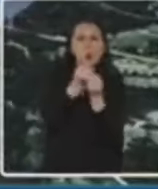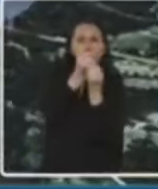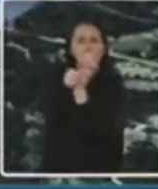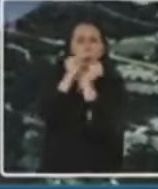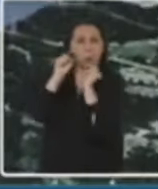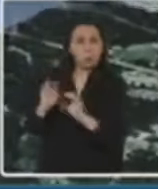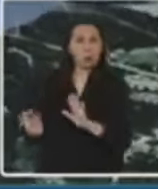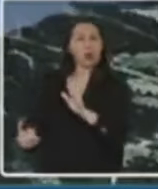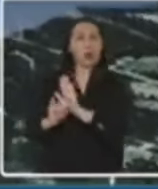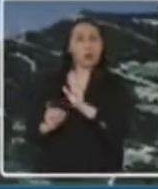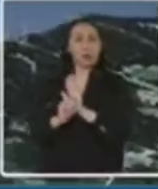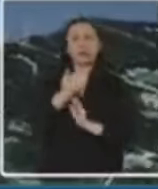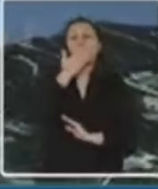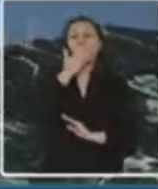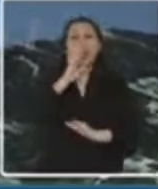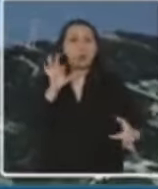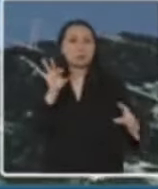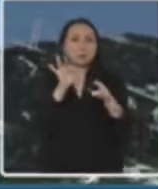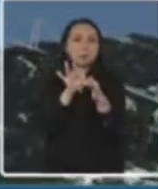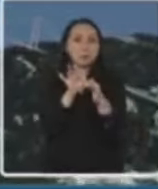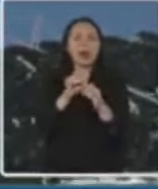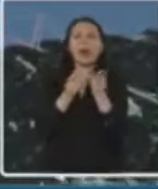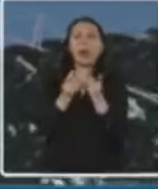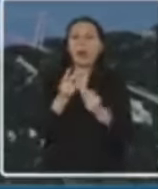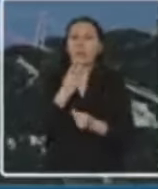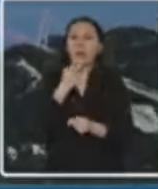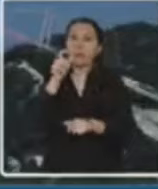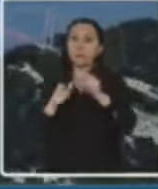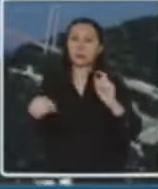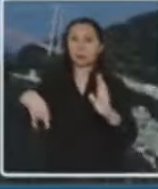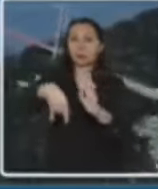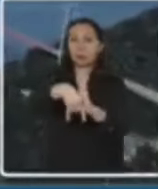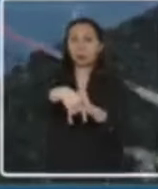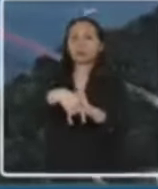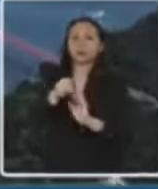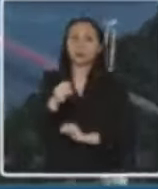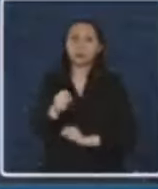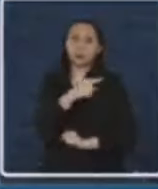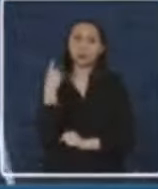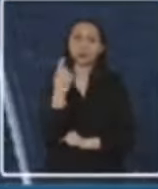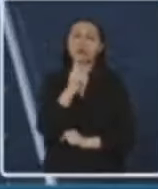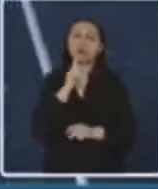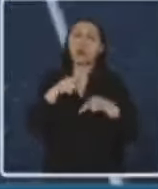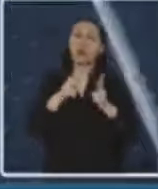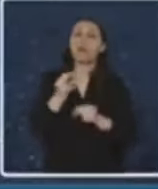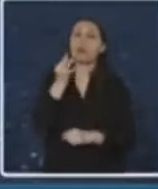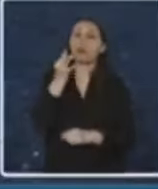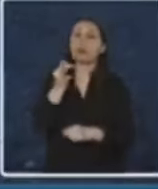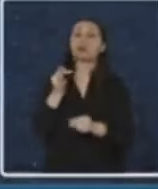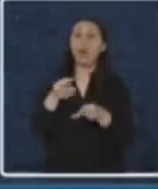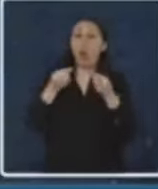identidad en donde haya mejor conectividad y calidad de vida para los chilotes Y chilotas en donde tengamos todos un derecho a un futuro con